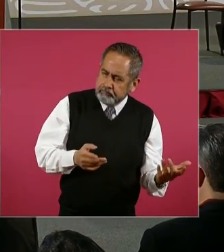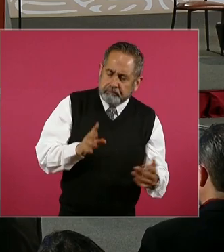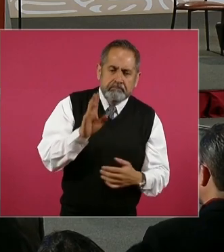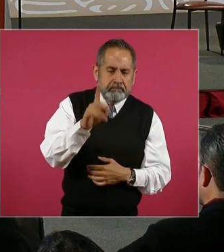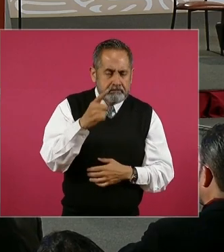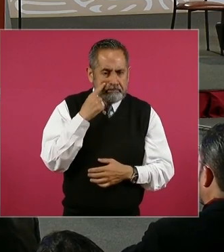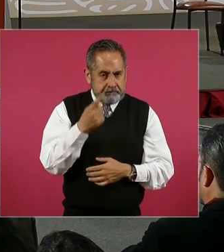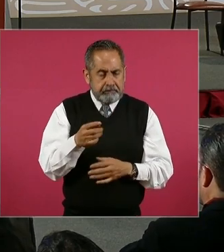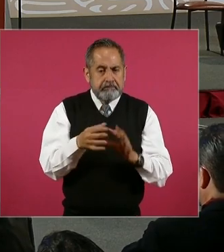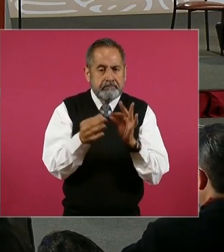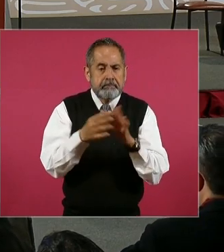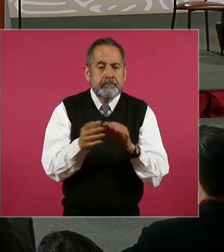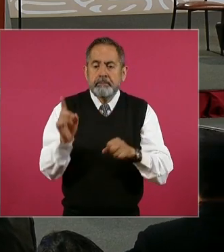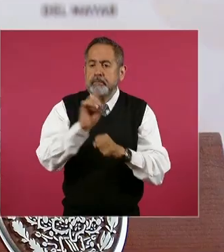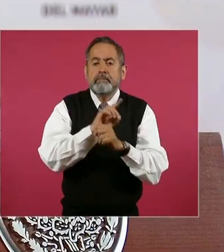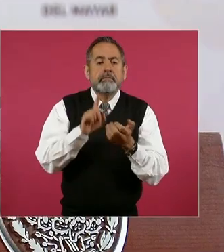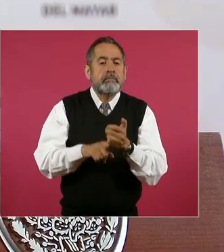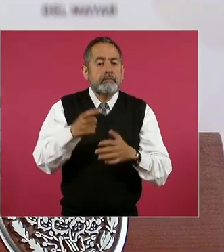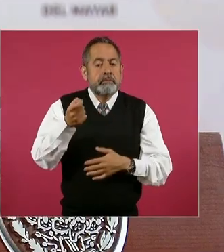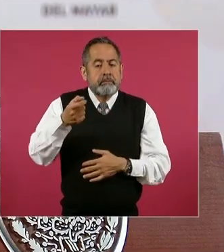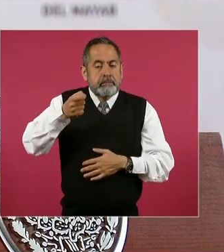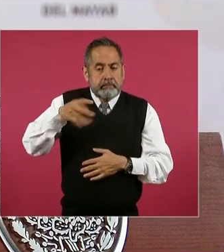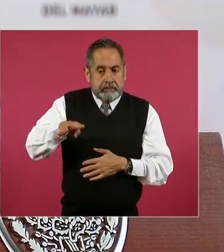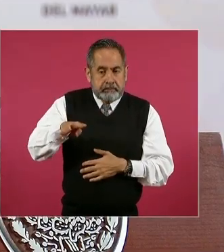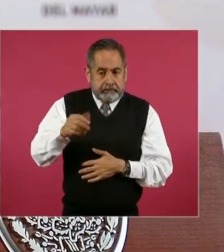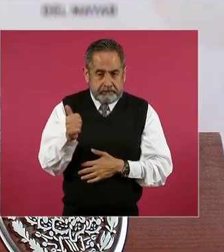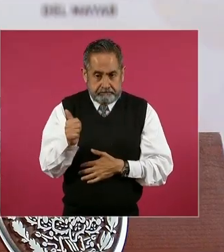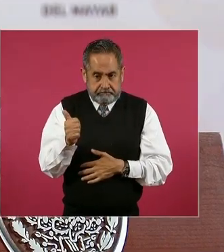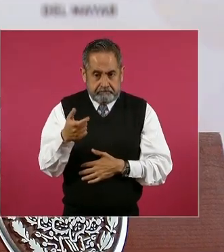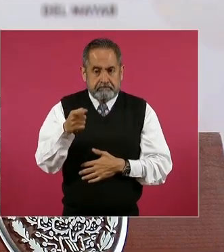partir del 29 de